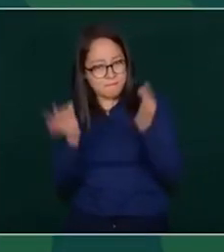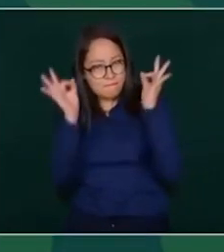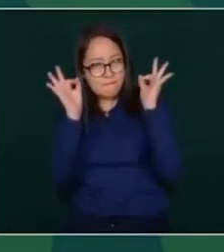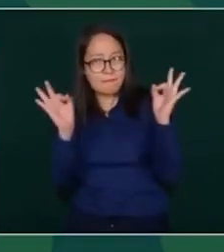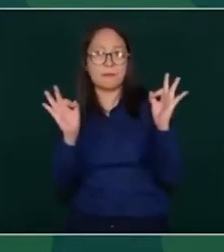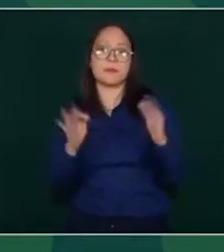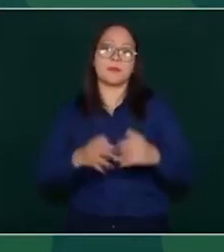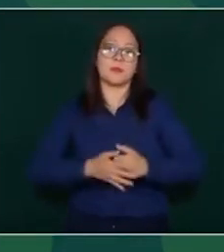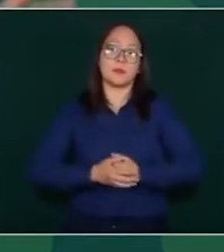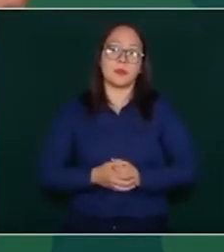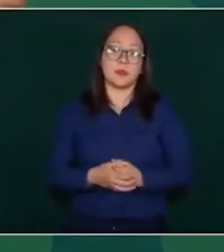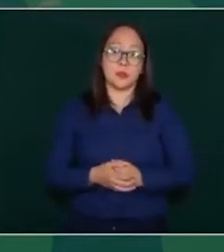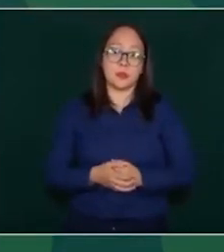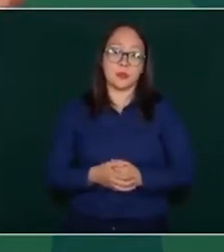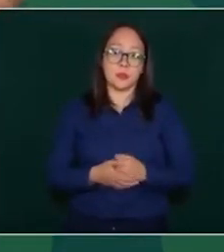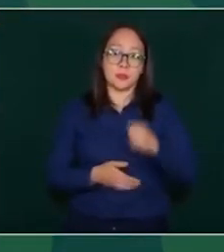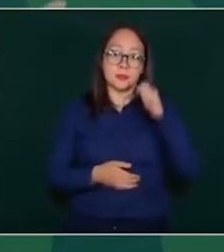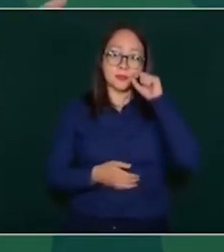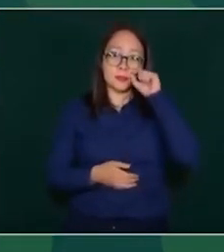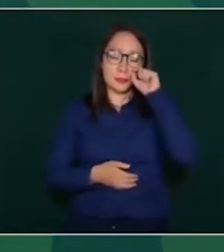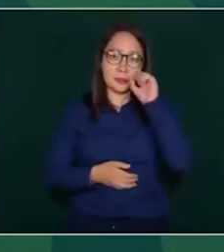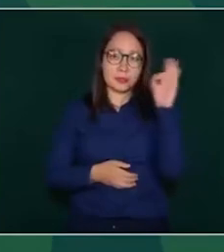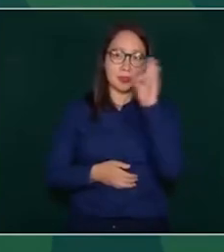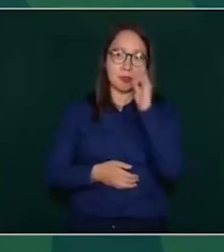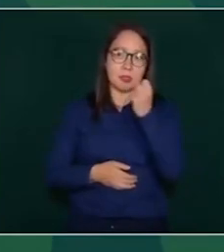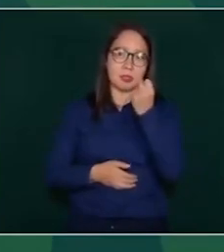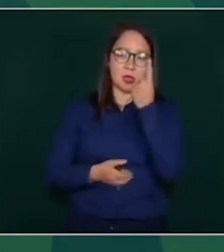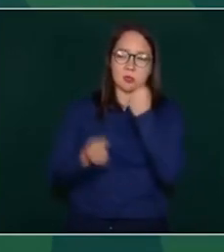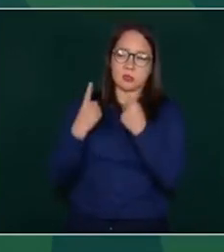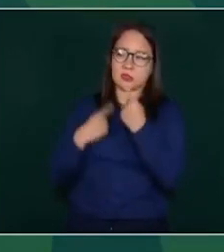O sea, aunque no lo quieran ver,